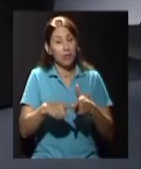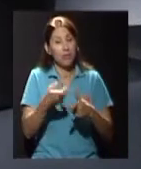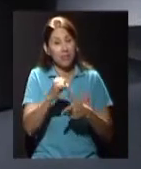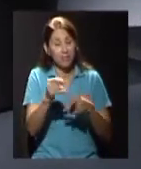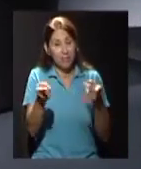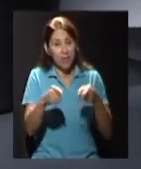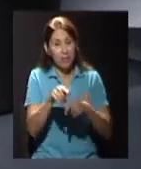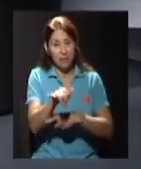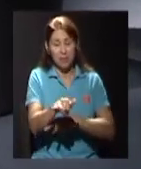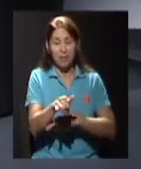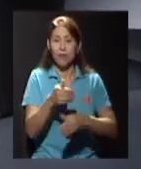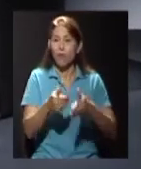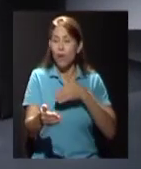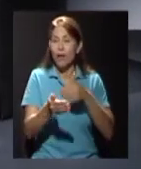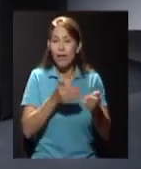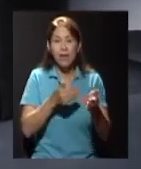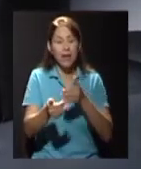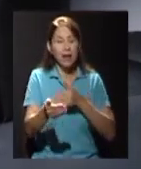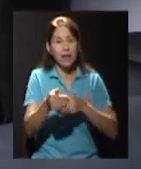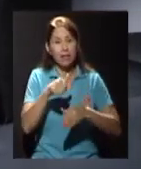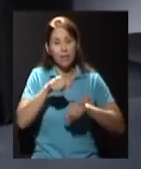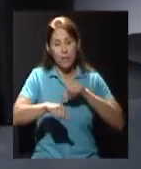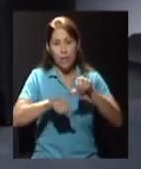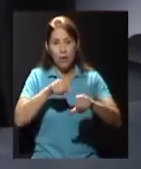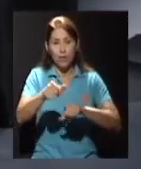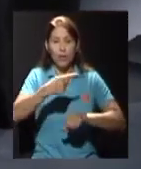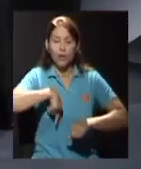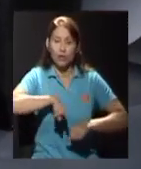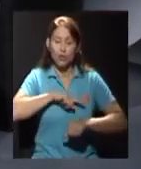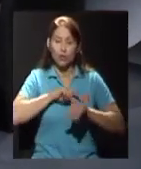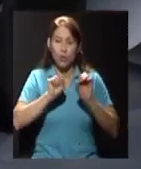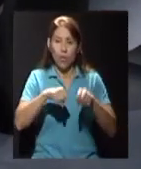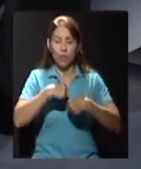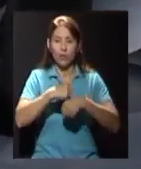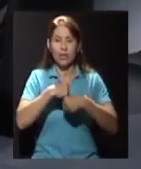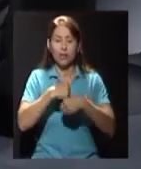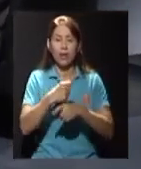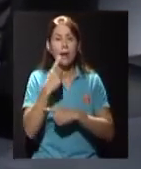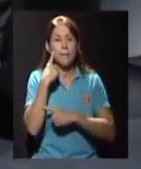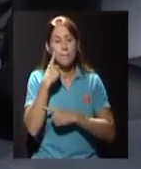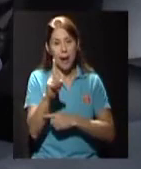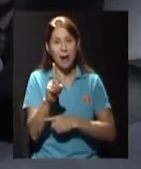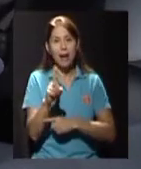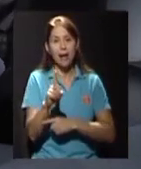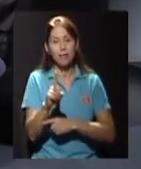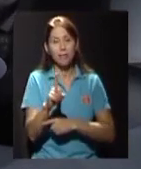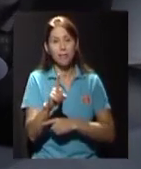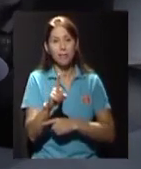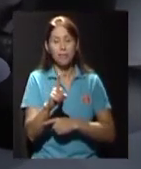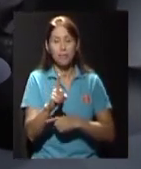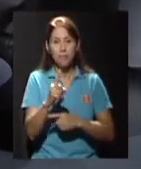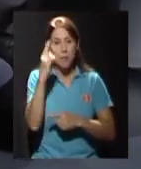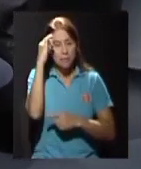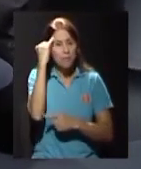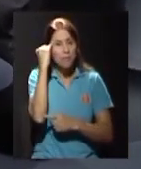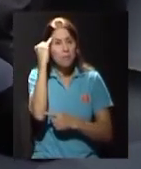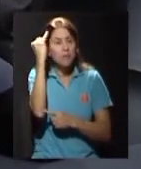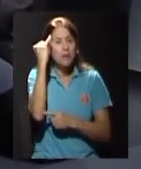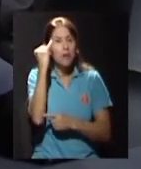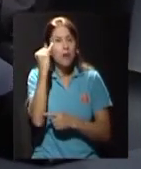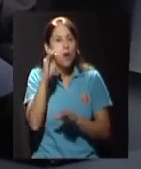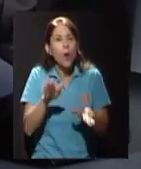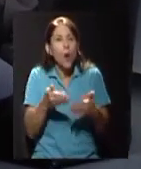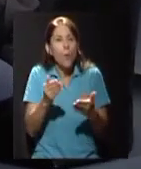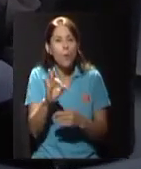desarrollar para crearme mecanismos que nos contribuyan a asignar mejores